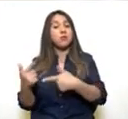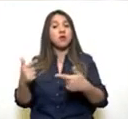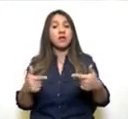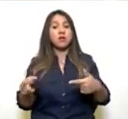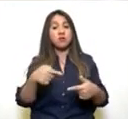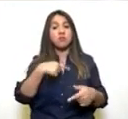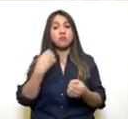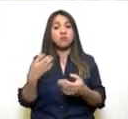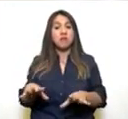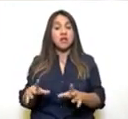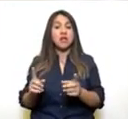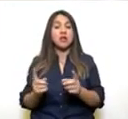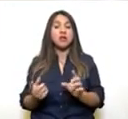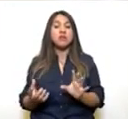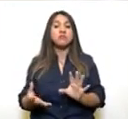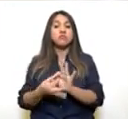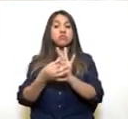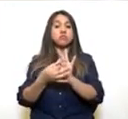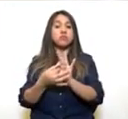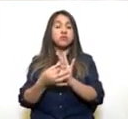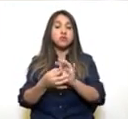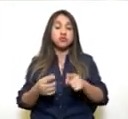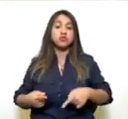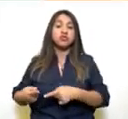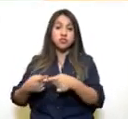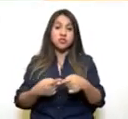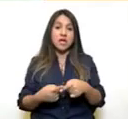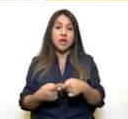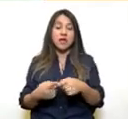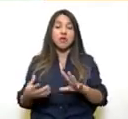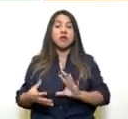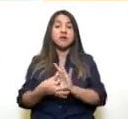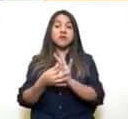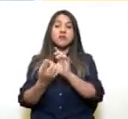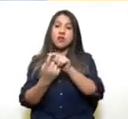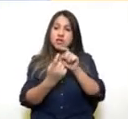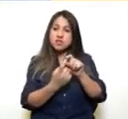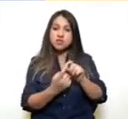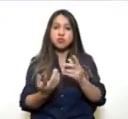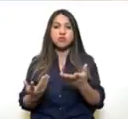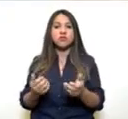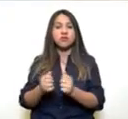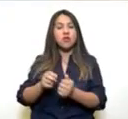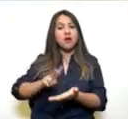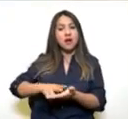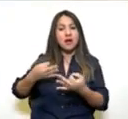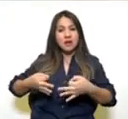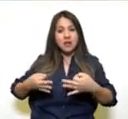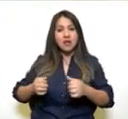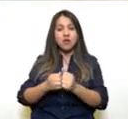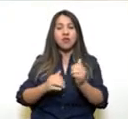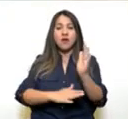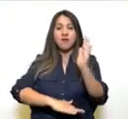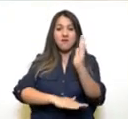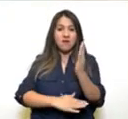perdió la conexión social con eso con la realidad la conexión con la realidad con la base y hay una no hay